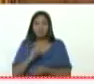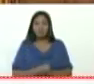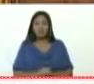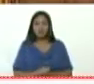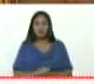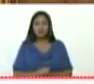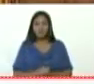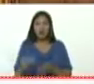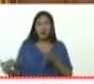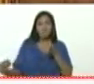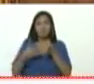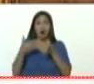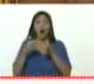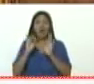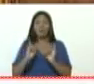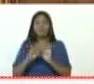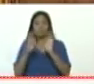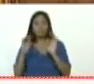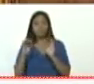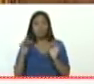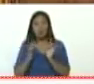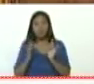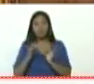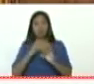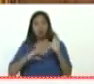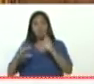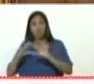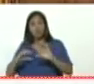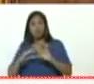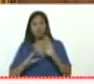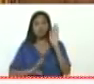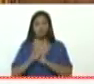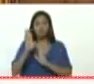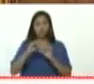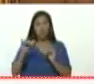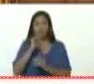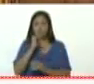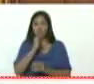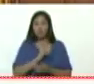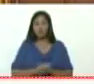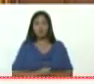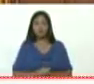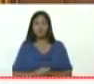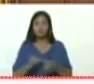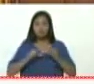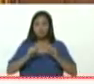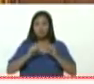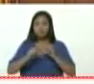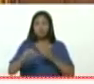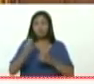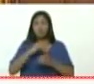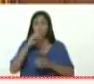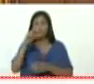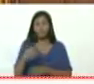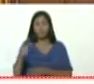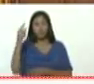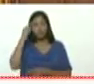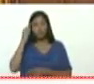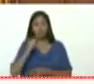para impactar a través de los medios de comunicación con toda su capacidad informativa permanente, diaria.